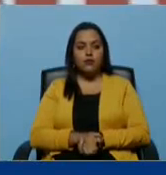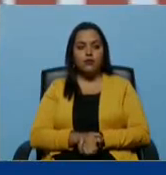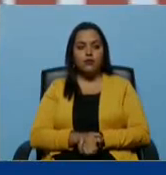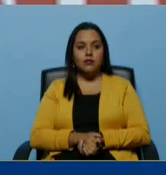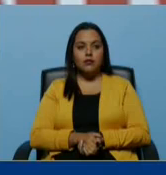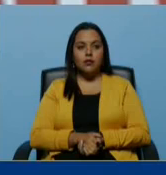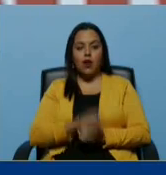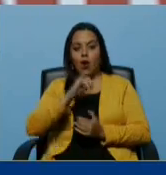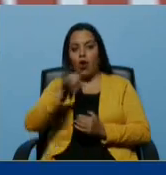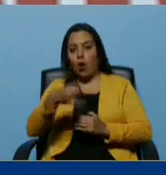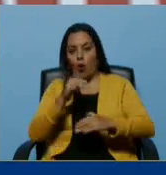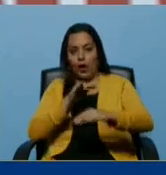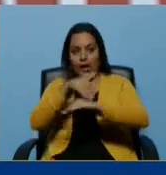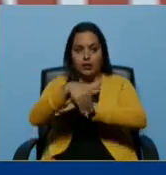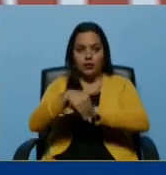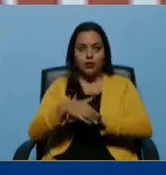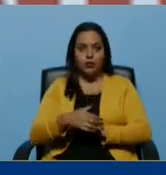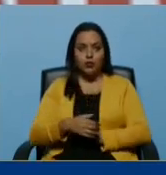Jorge Rodríguez